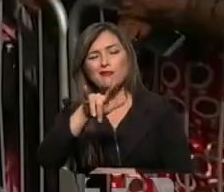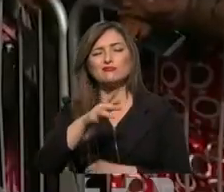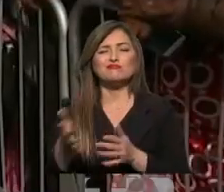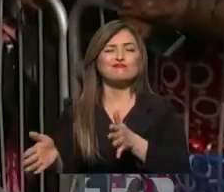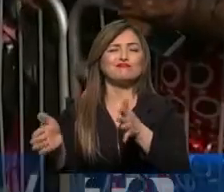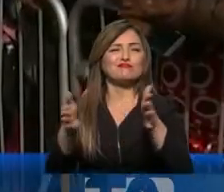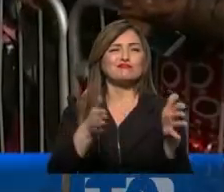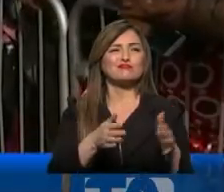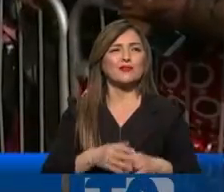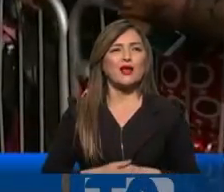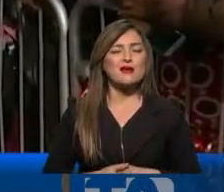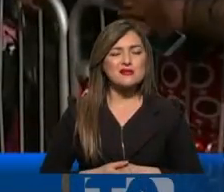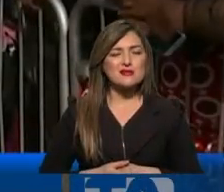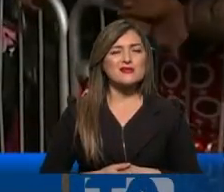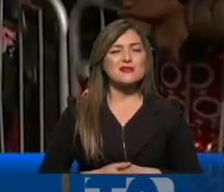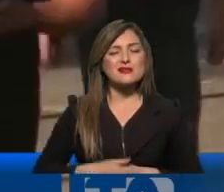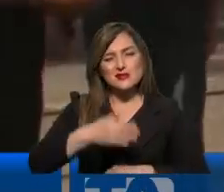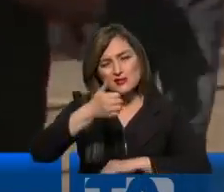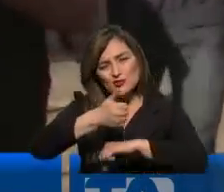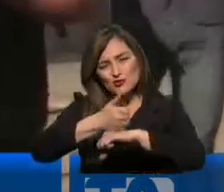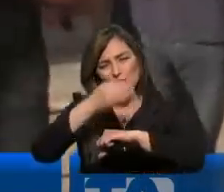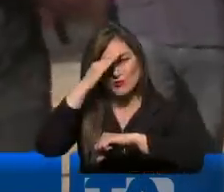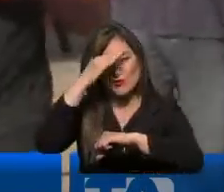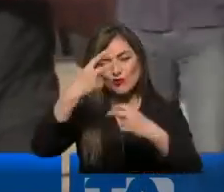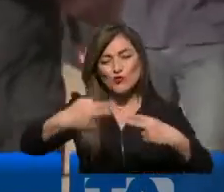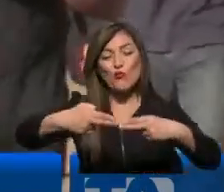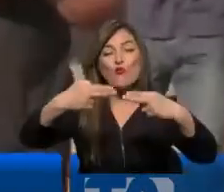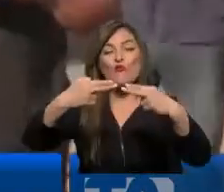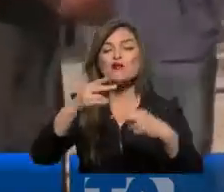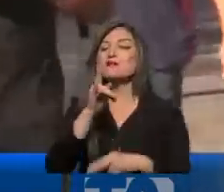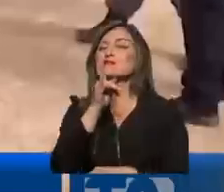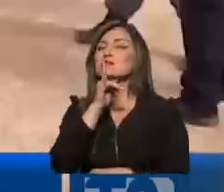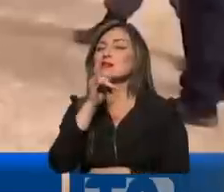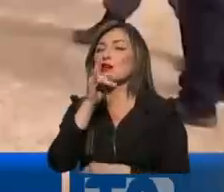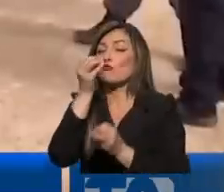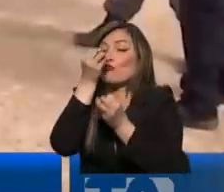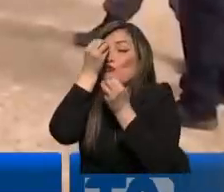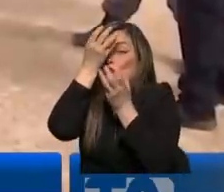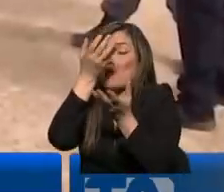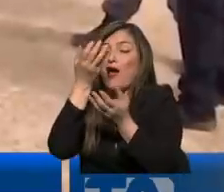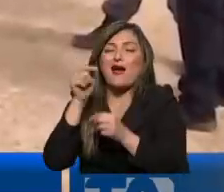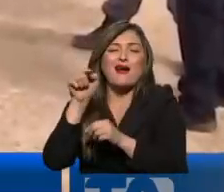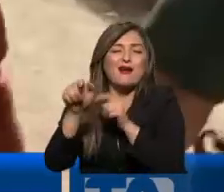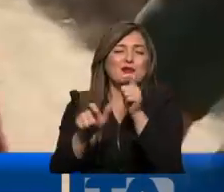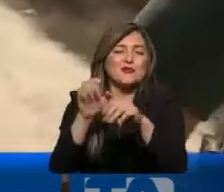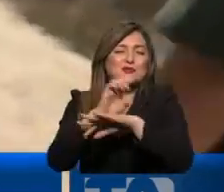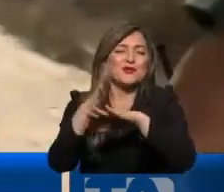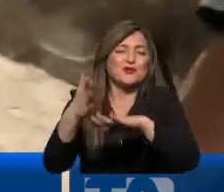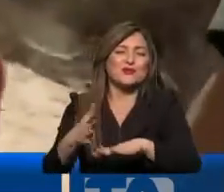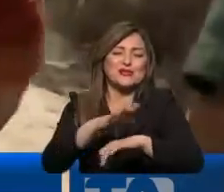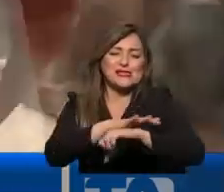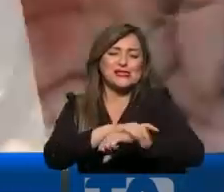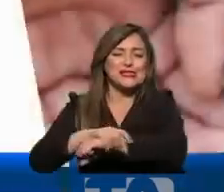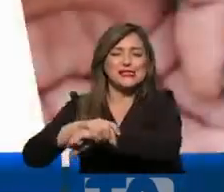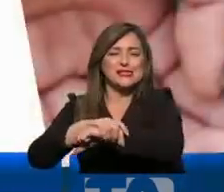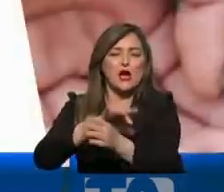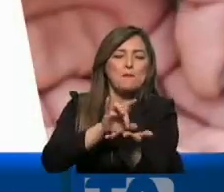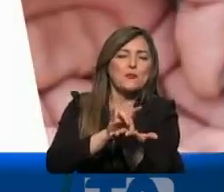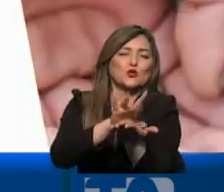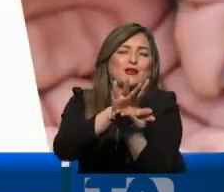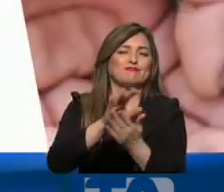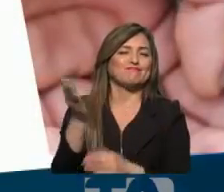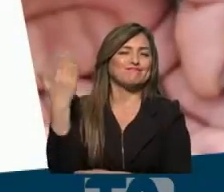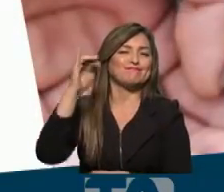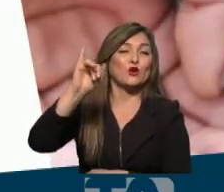Protección Fronteriza de Estados Unidos días atrás ya informó sobre la gran cantidad de ecuatorianos detenidos, expulsados o deportados de ese país. En julio